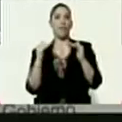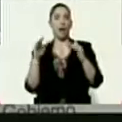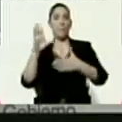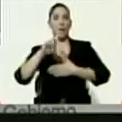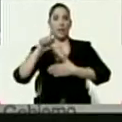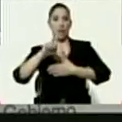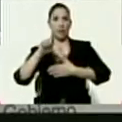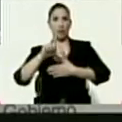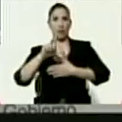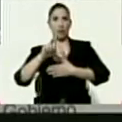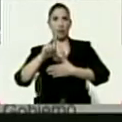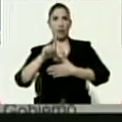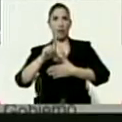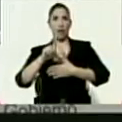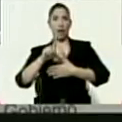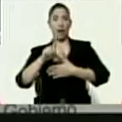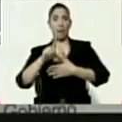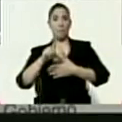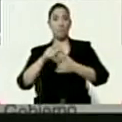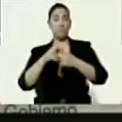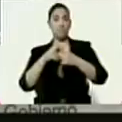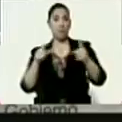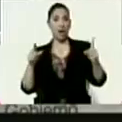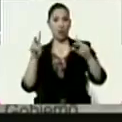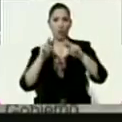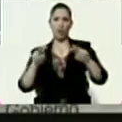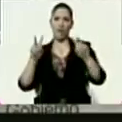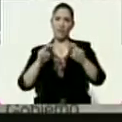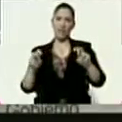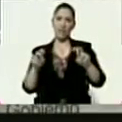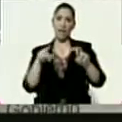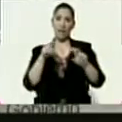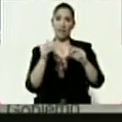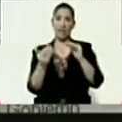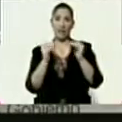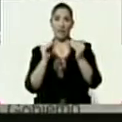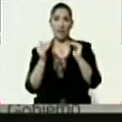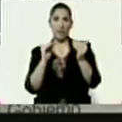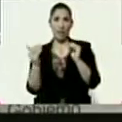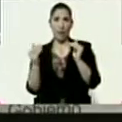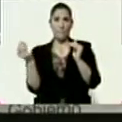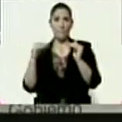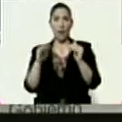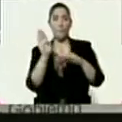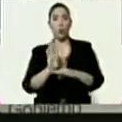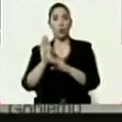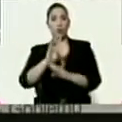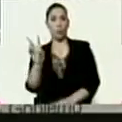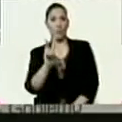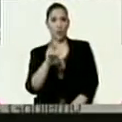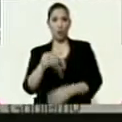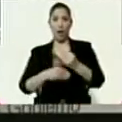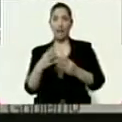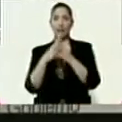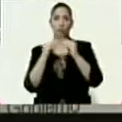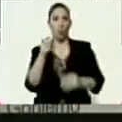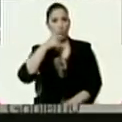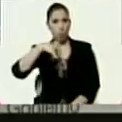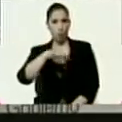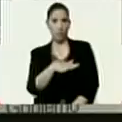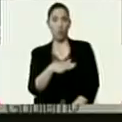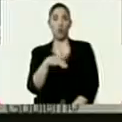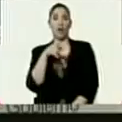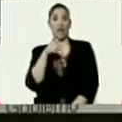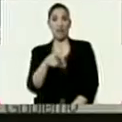Latina. Pero si uno revisa, esa estabilidad tiene más que ver con la protección que Venezuela hace de toda la población. Y que